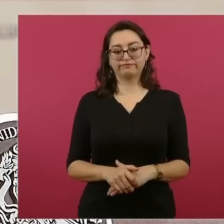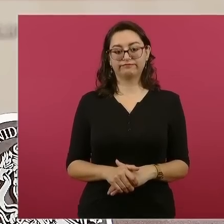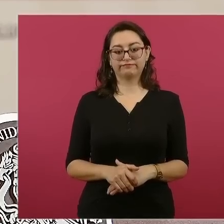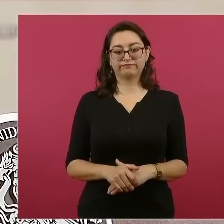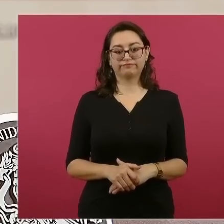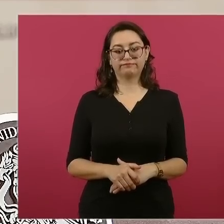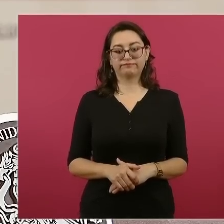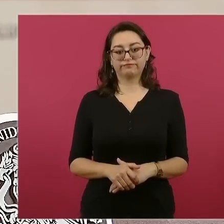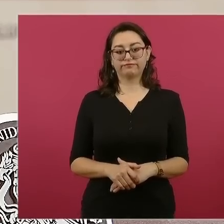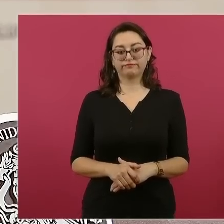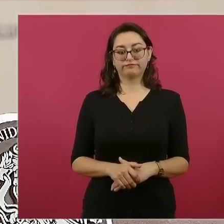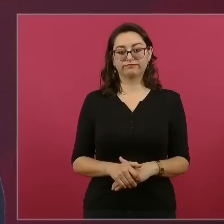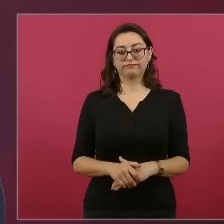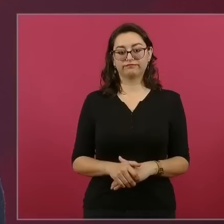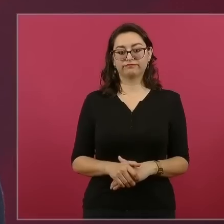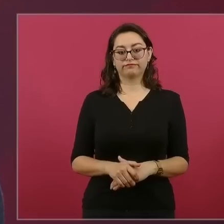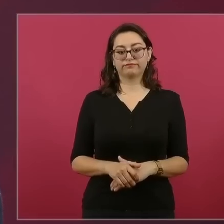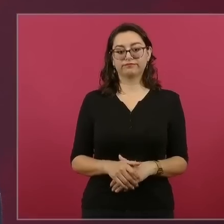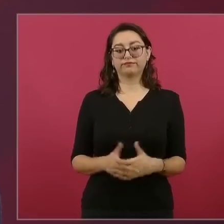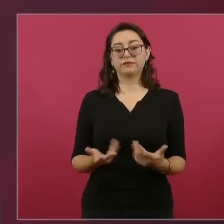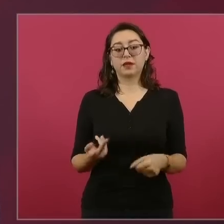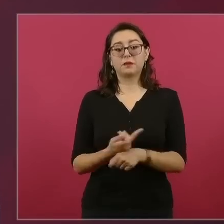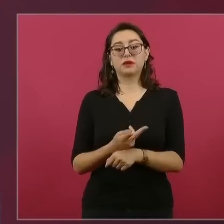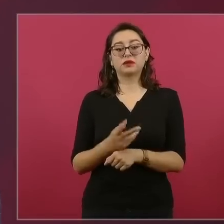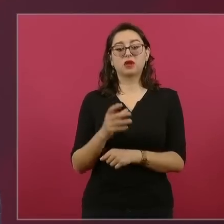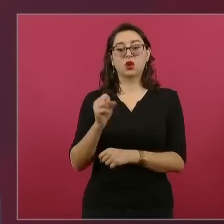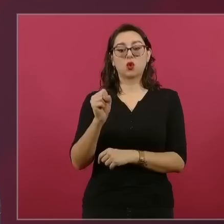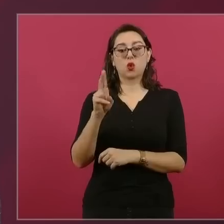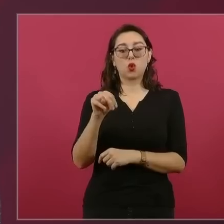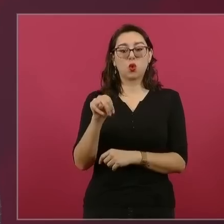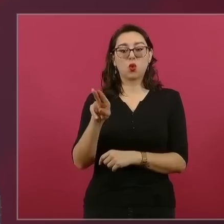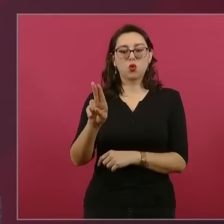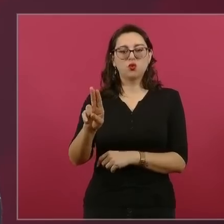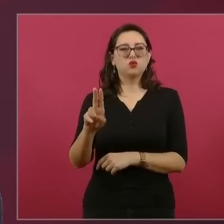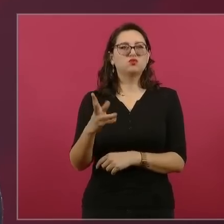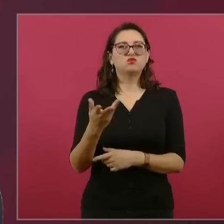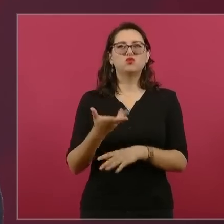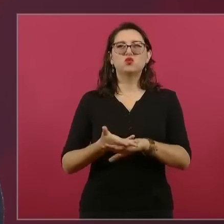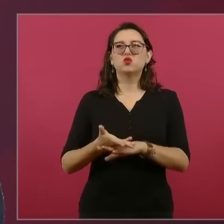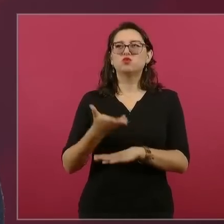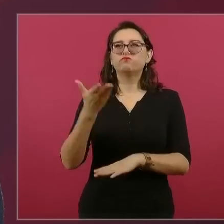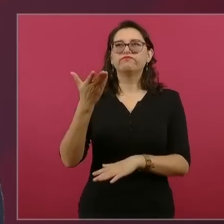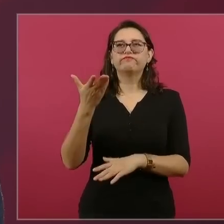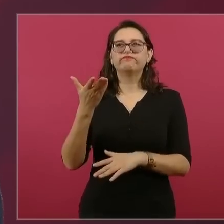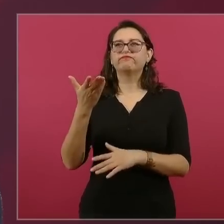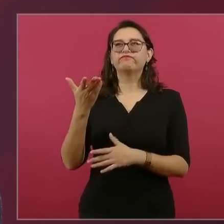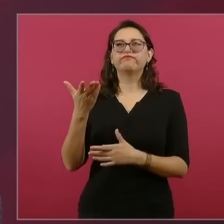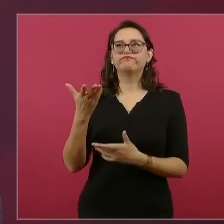está muy anquilosada.